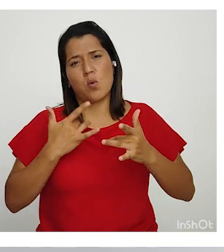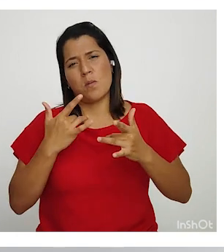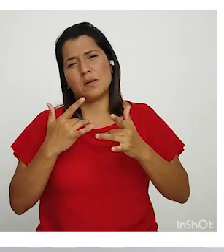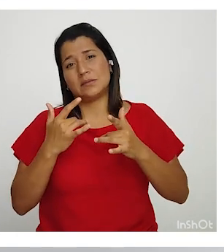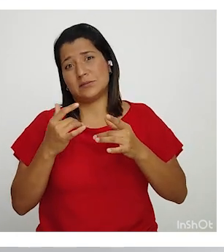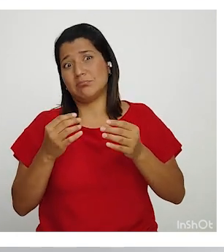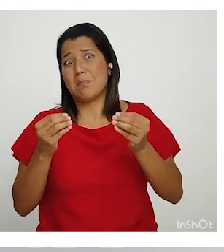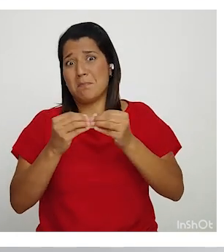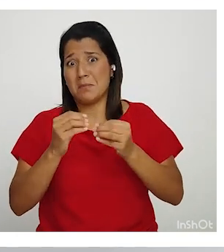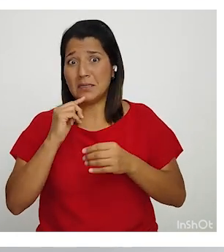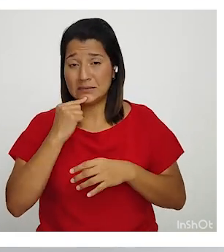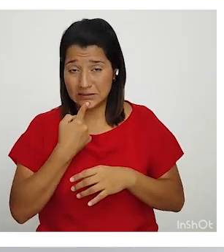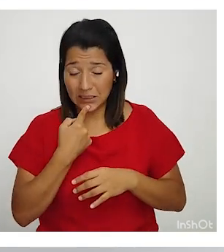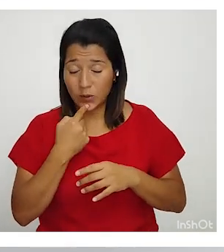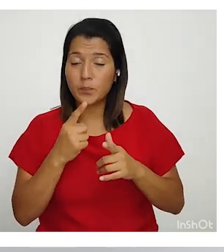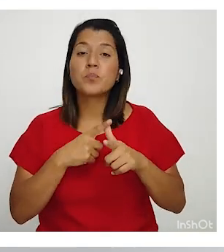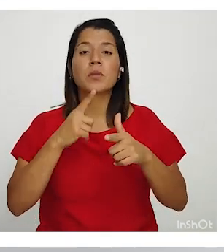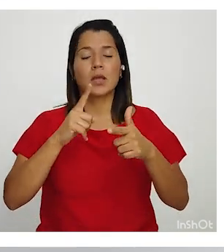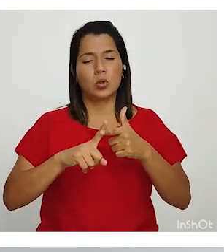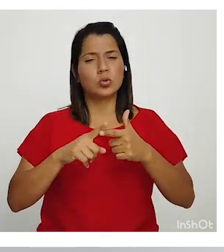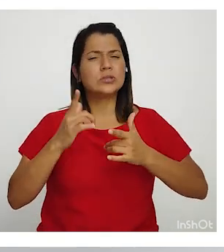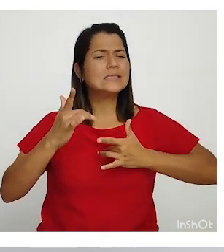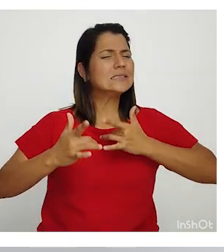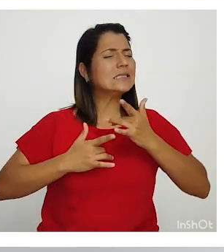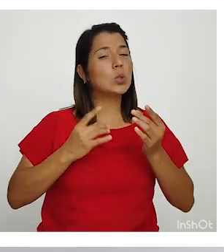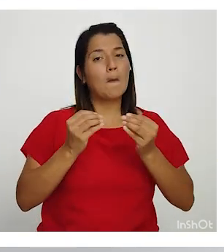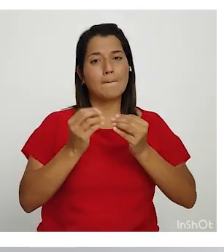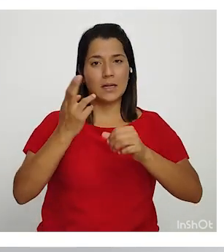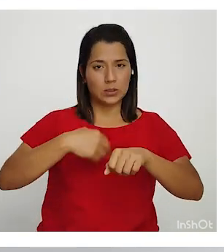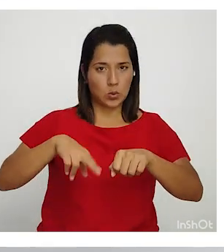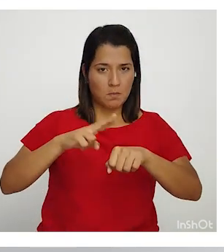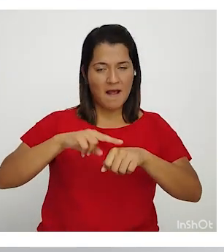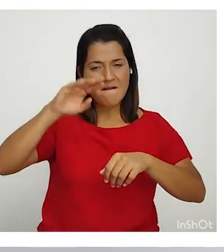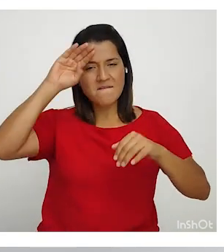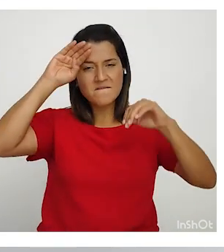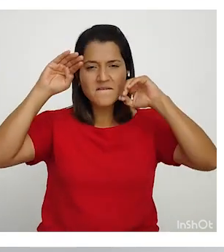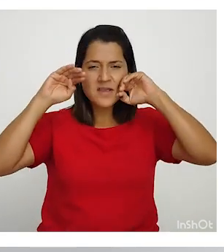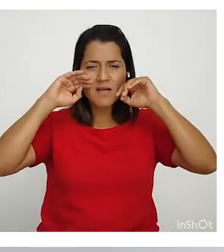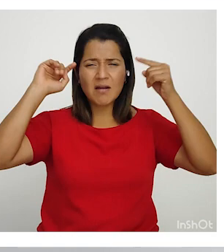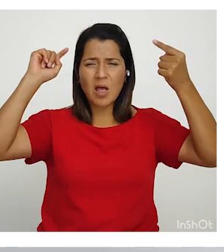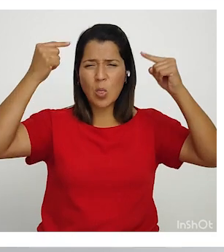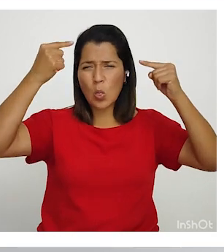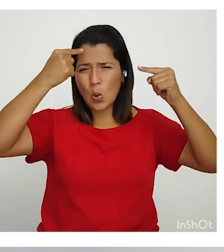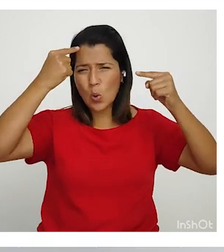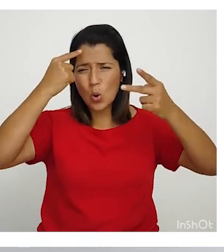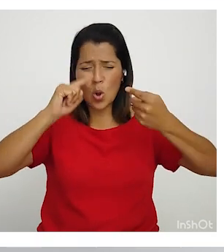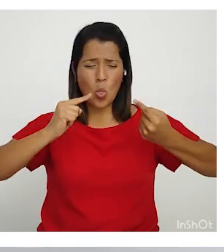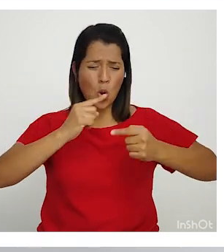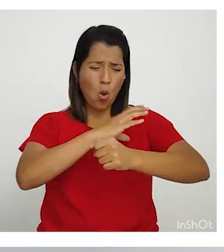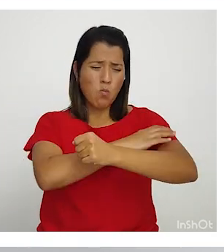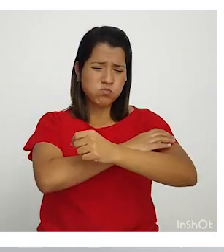de los síntomas más comunes están la fiebre, el dolor de cabeza, los dolores musculares, los dolores articulares,